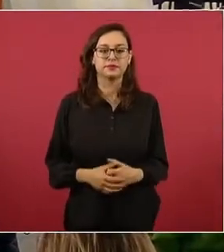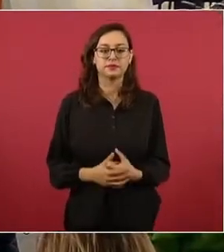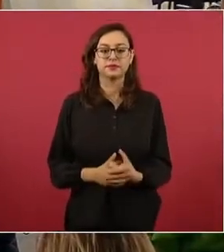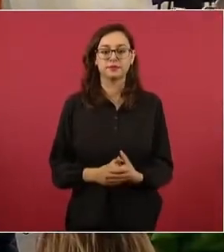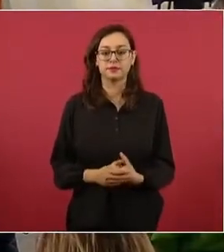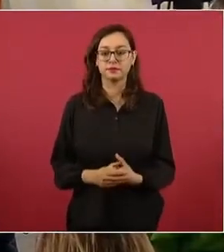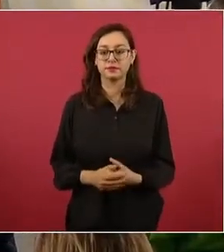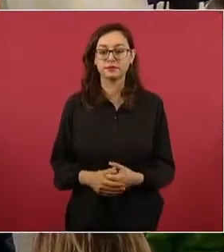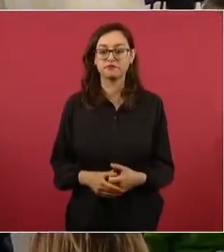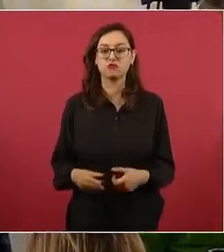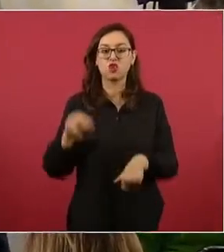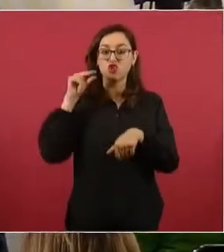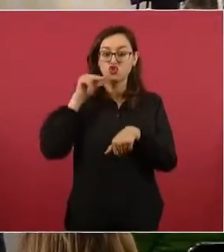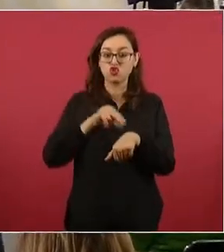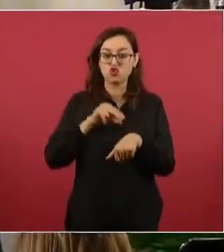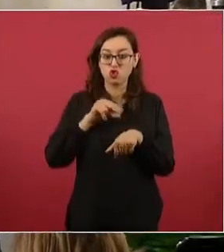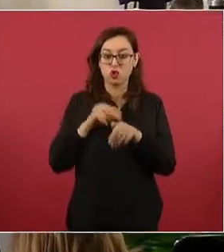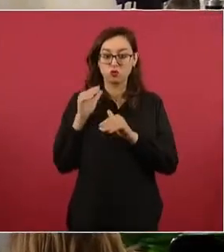pediatría